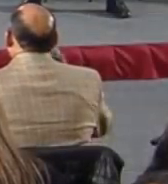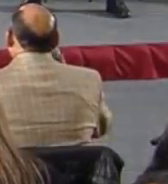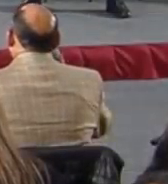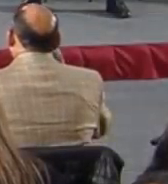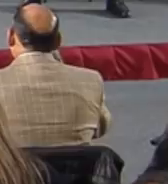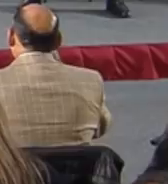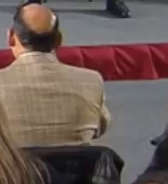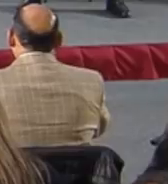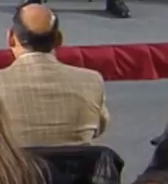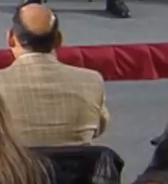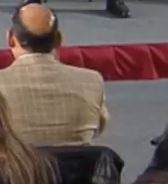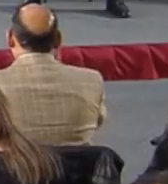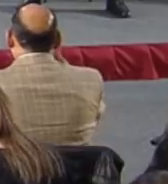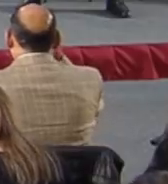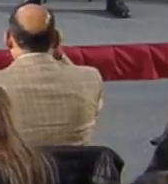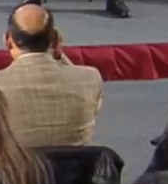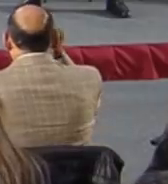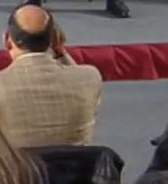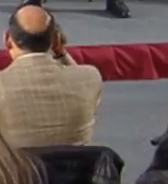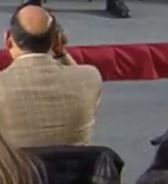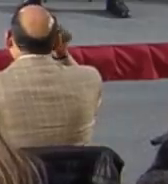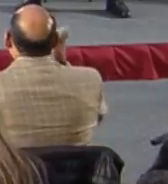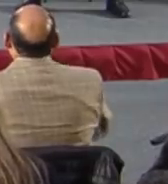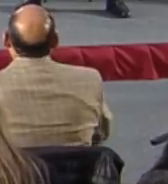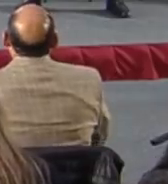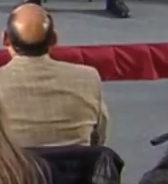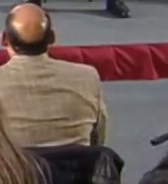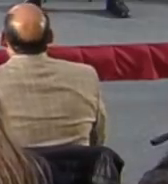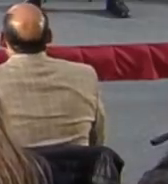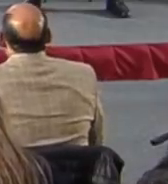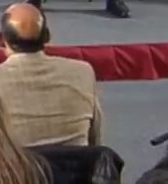Estados Unidos y China, y también